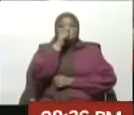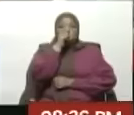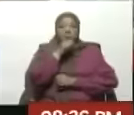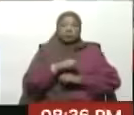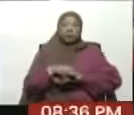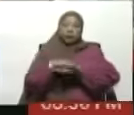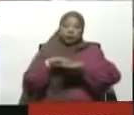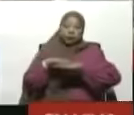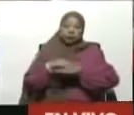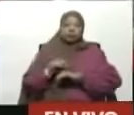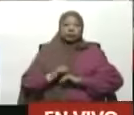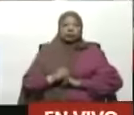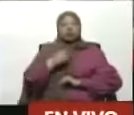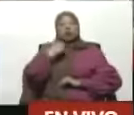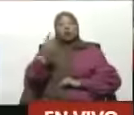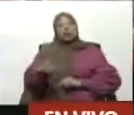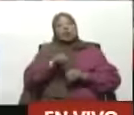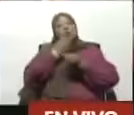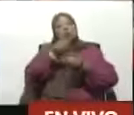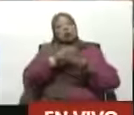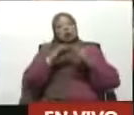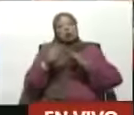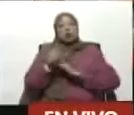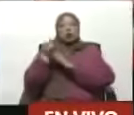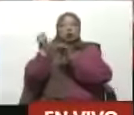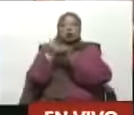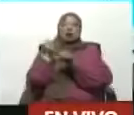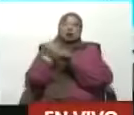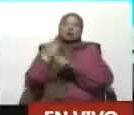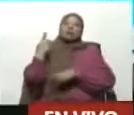y voceros y voceras de los consejos comunales.